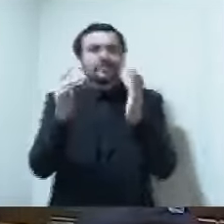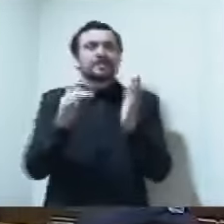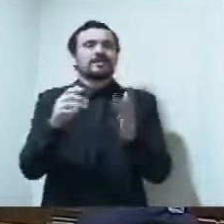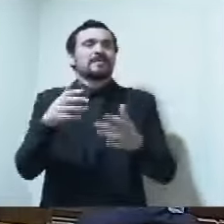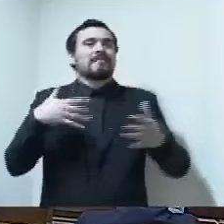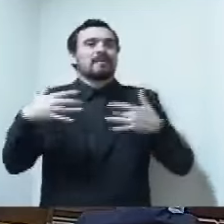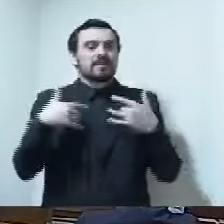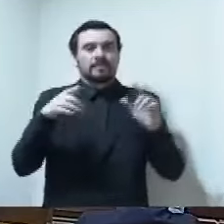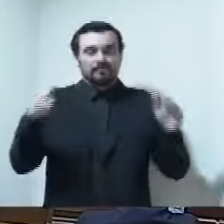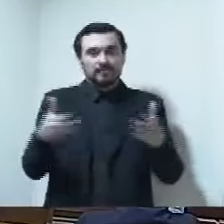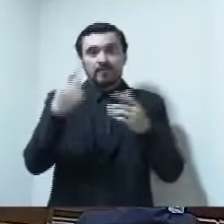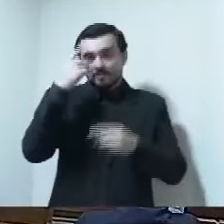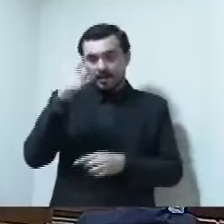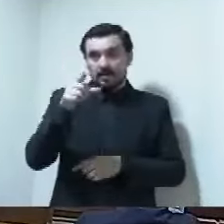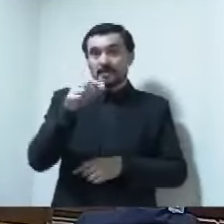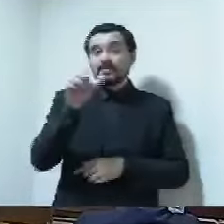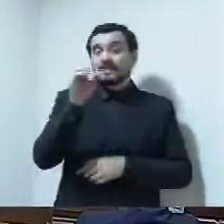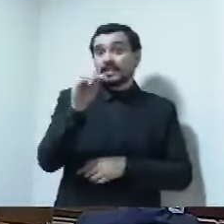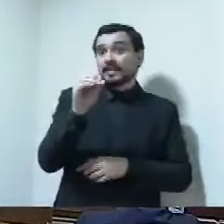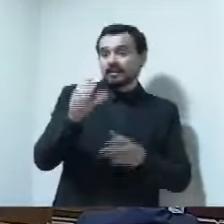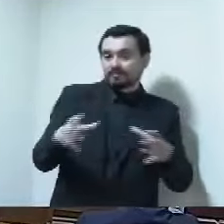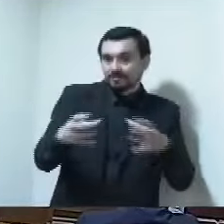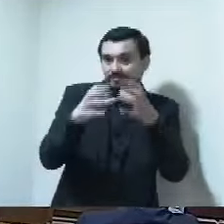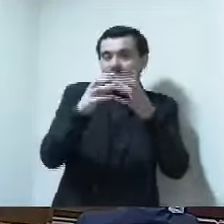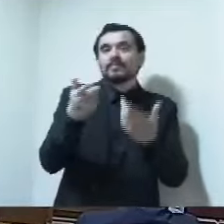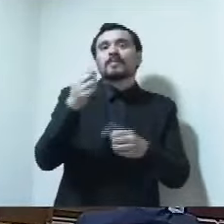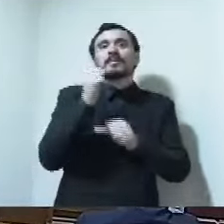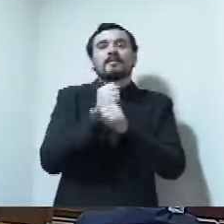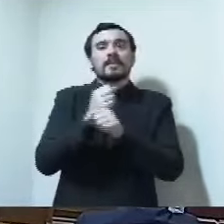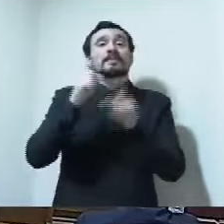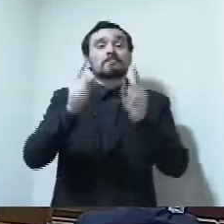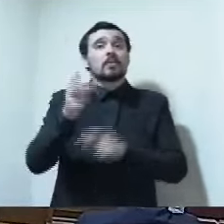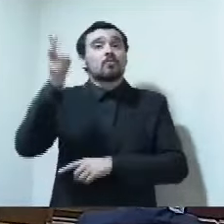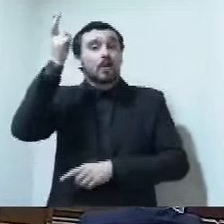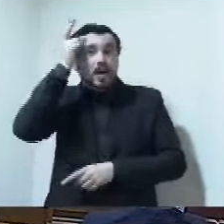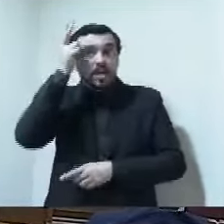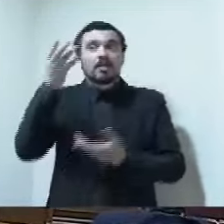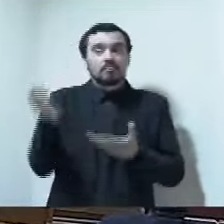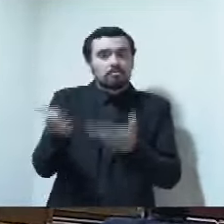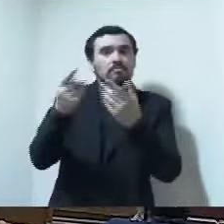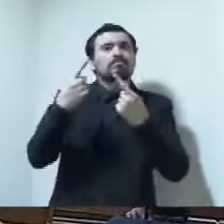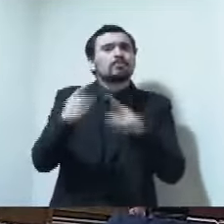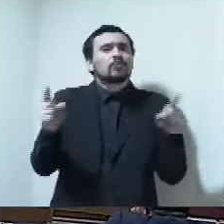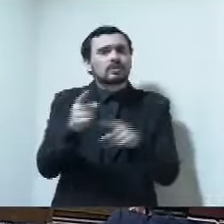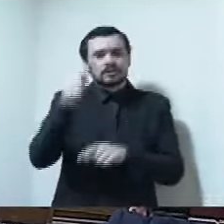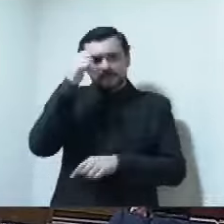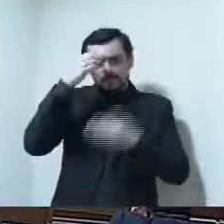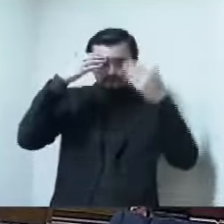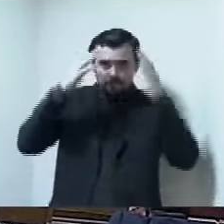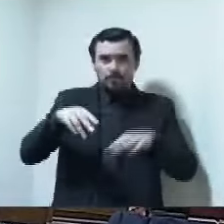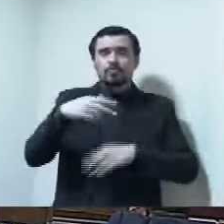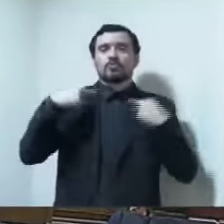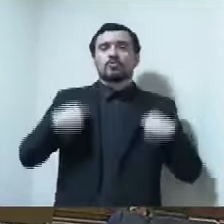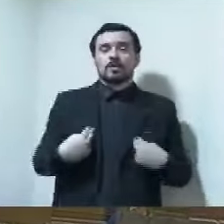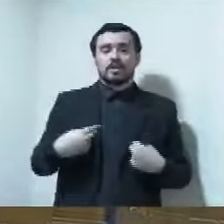la declaración del Poncho Paraí de 60 listas y la inscripción de la guarania como Patrimonio Cultural Inmaterial de la Humanidad ante